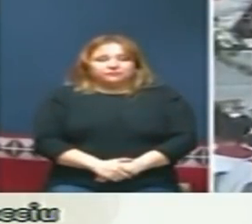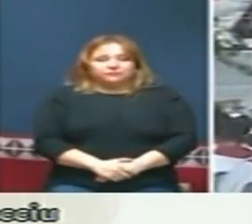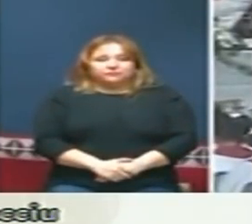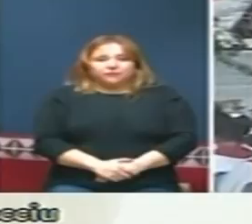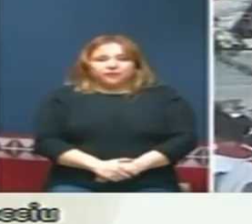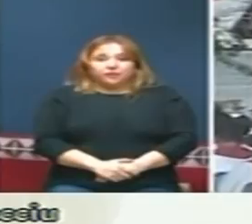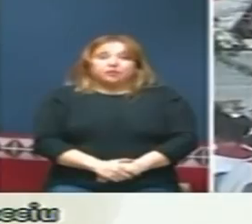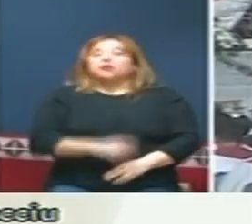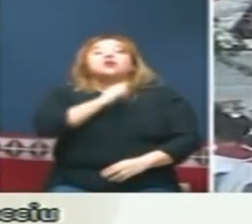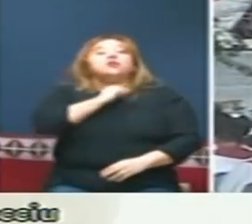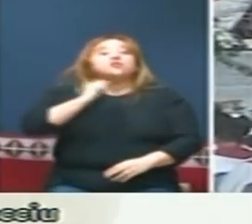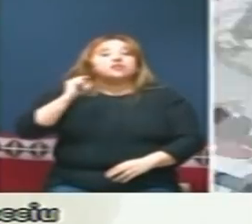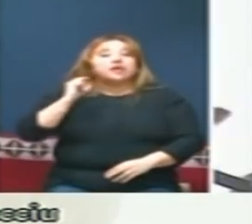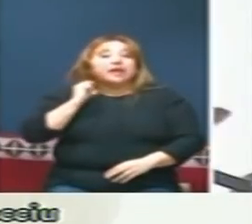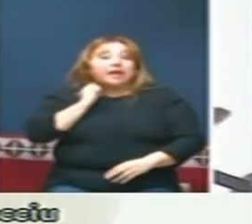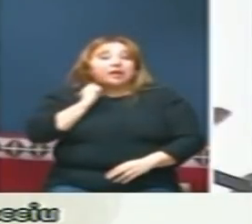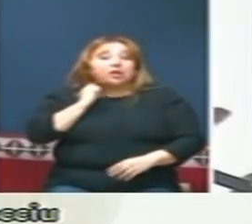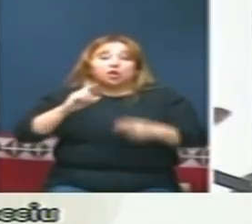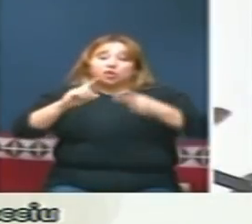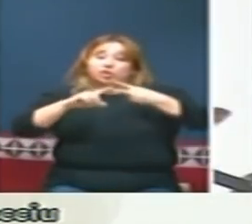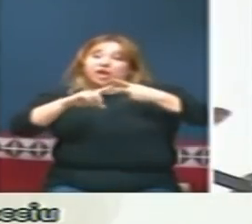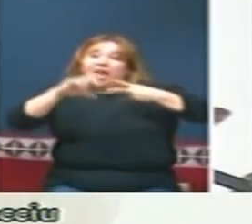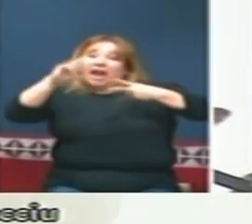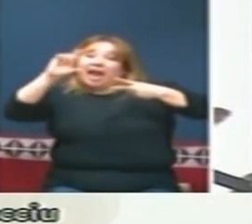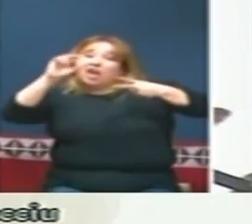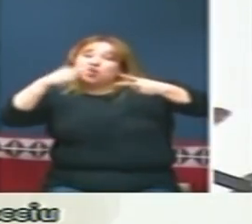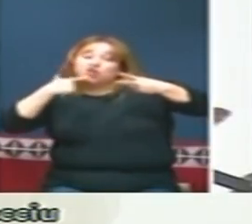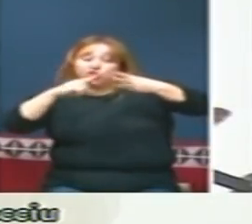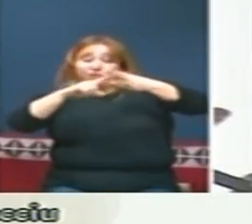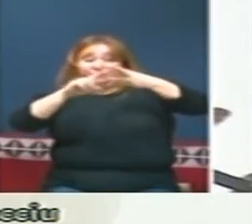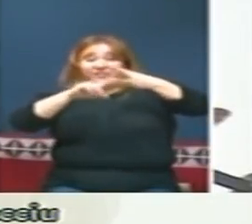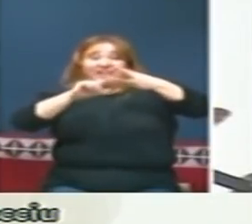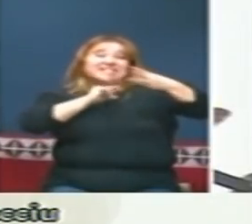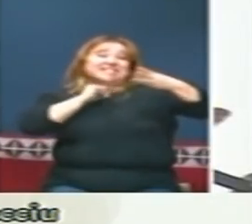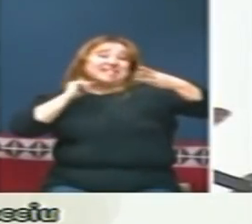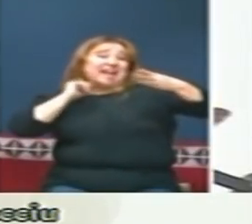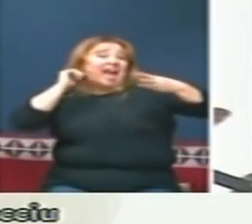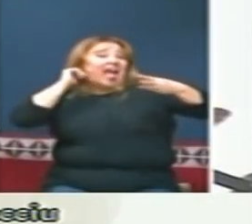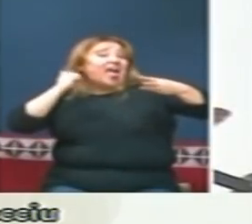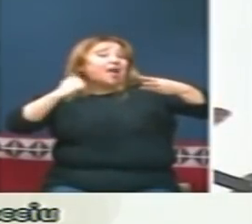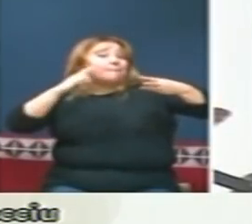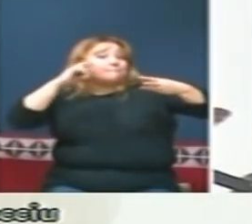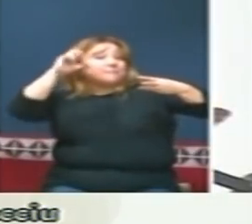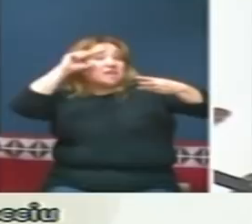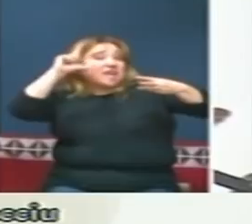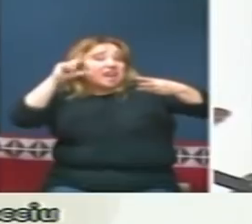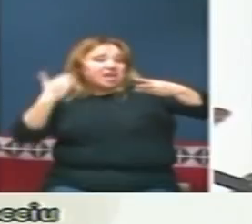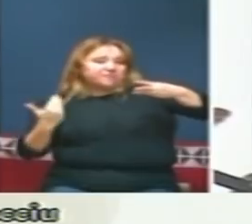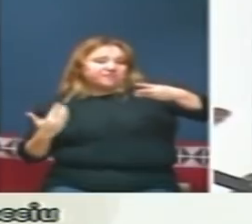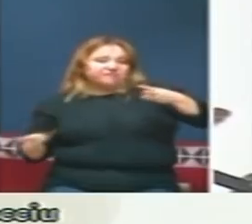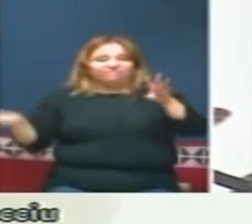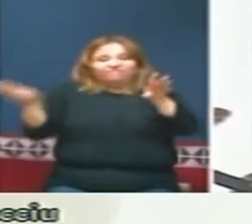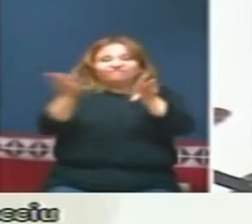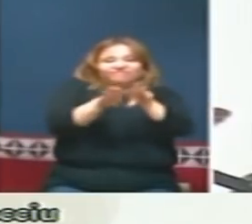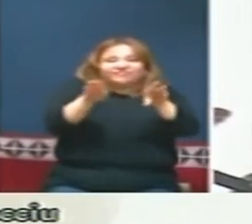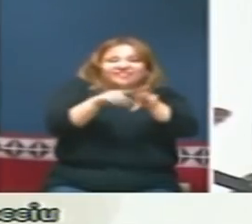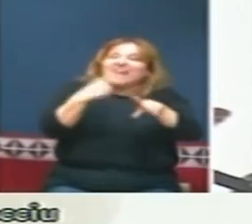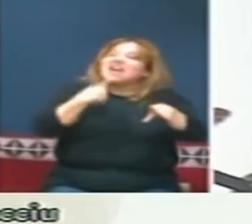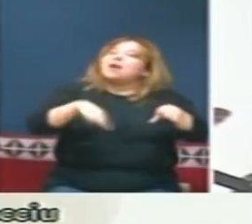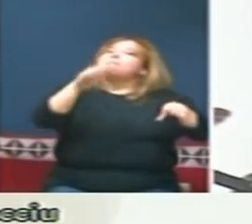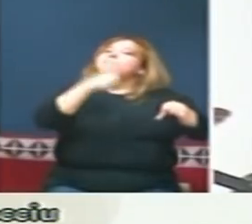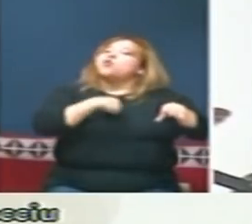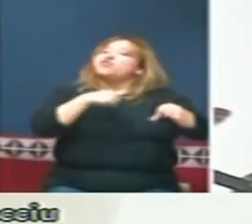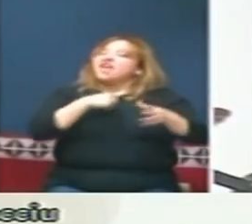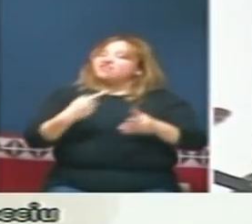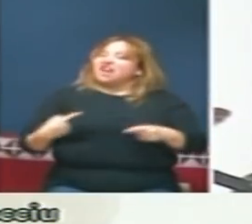Los sacerdotes Carlos de Dios, Murias y Gabriel Longueville fueron capaces de individuar y responder a